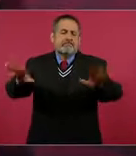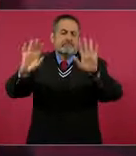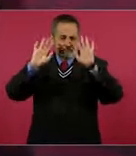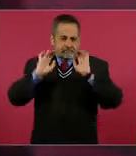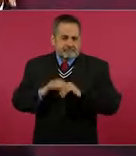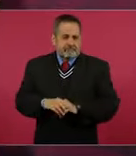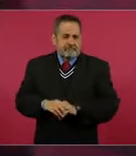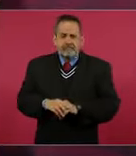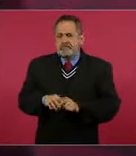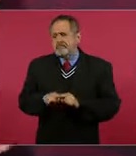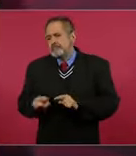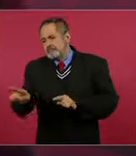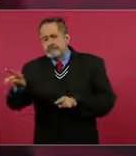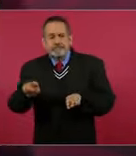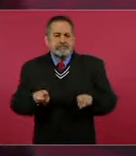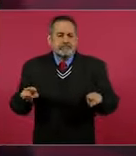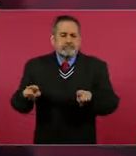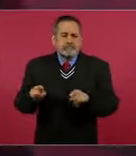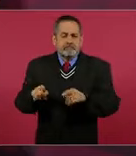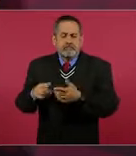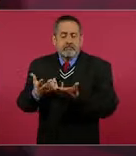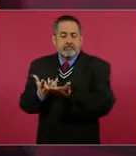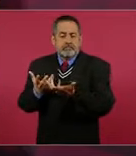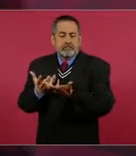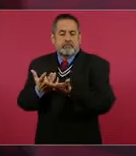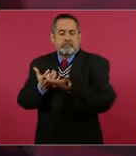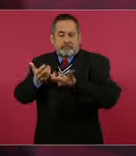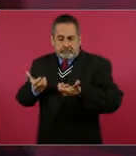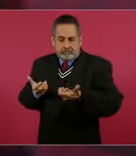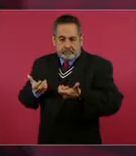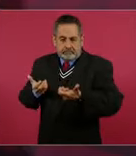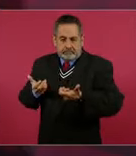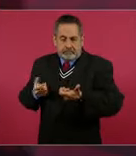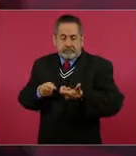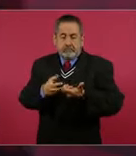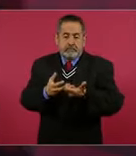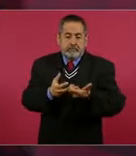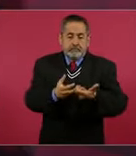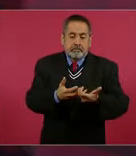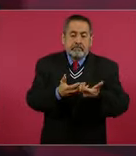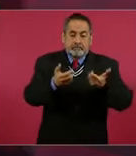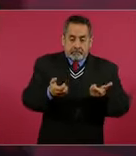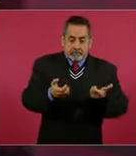se vuelven grupos que tenemos que cuidar también.